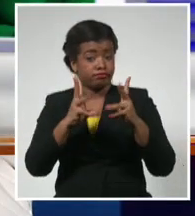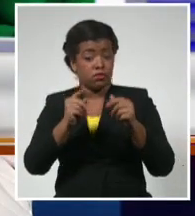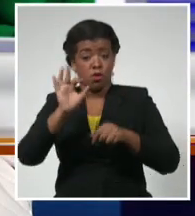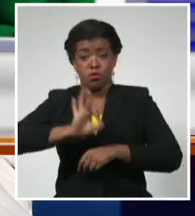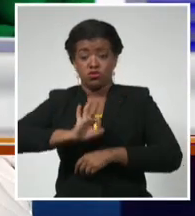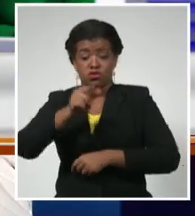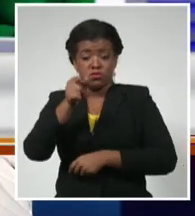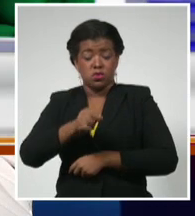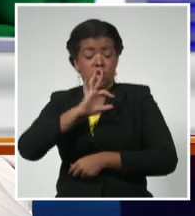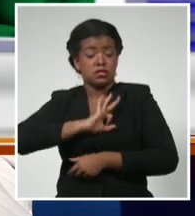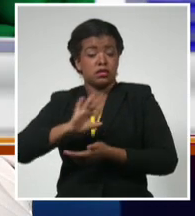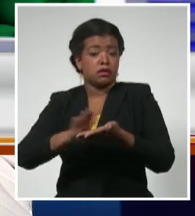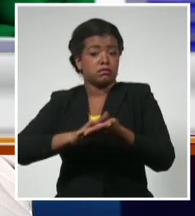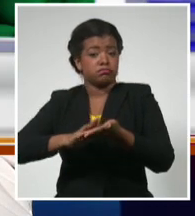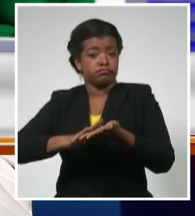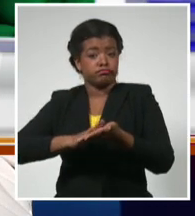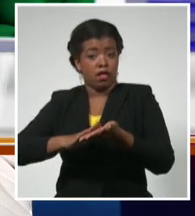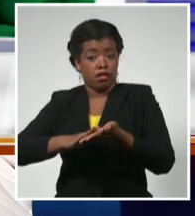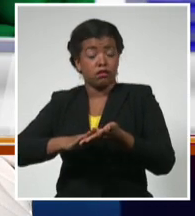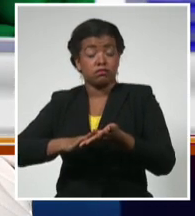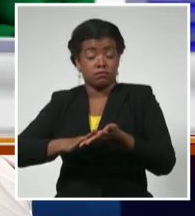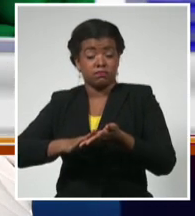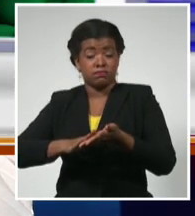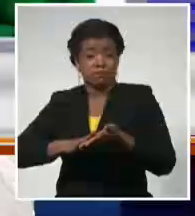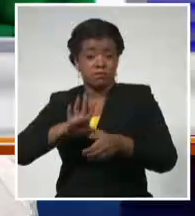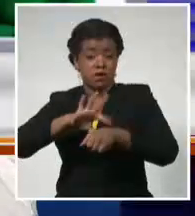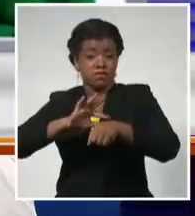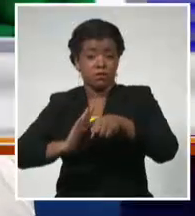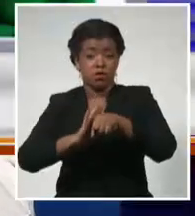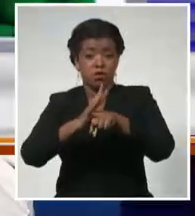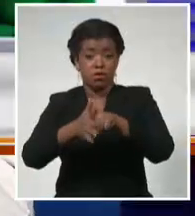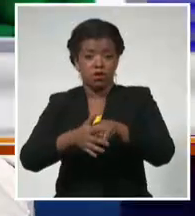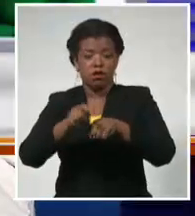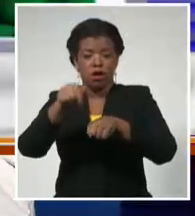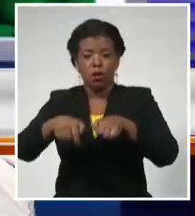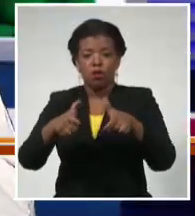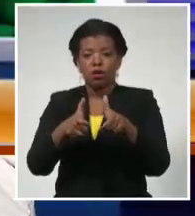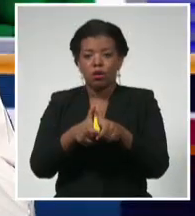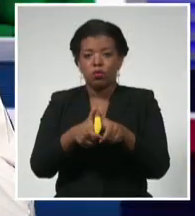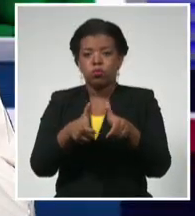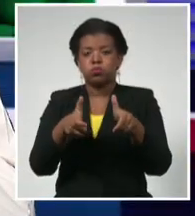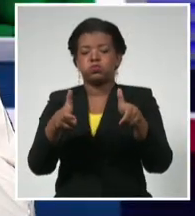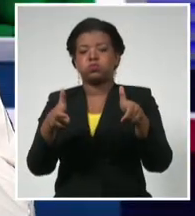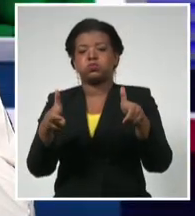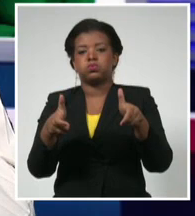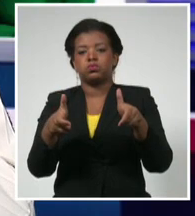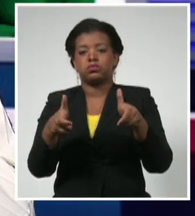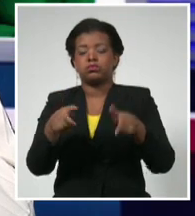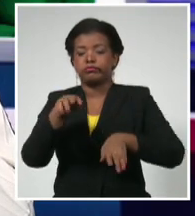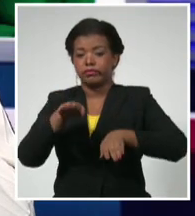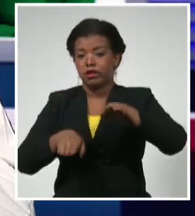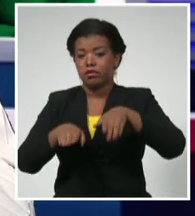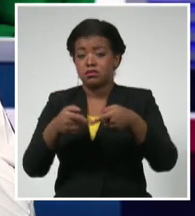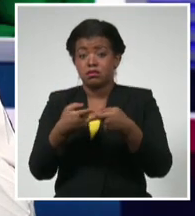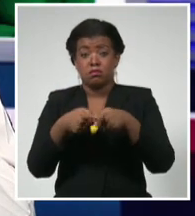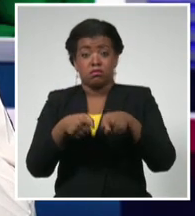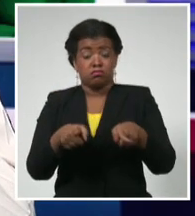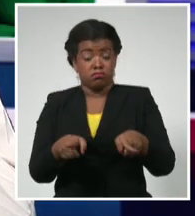asintomáticos que se diagnostican con la enfermedad, pues se incrementa en algunas ocasiones. Pero de todas